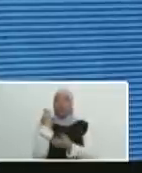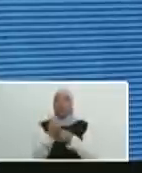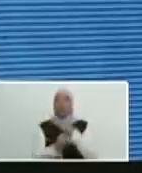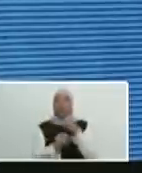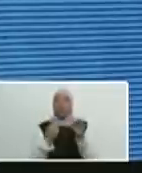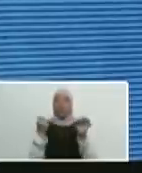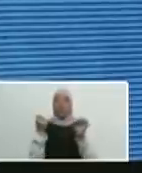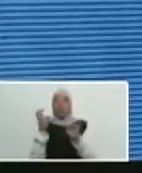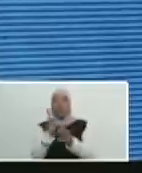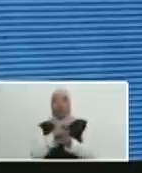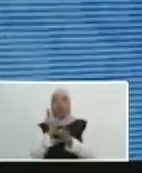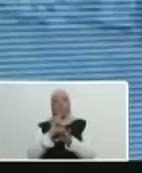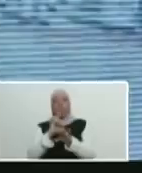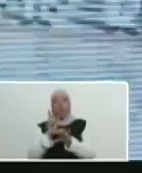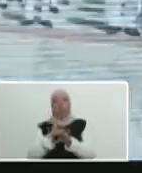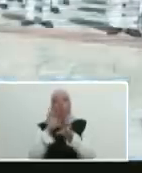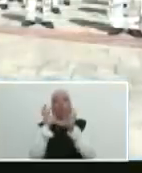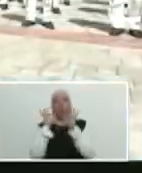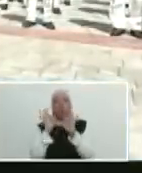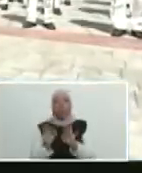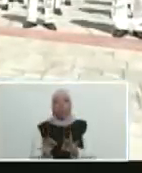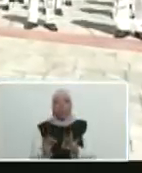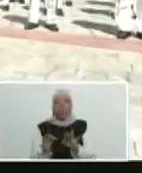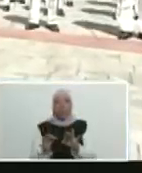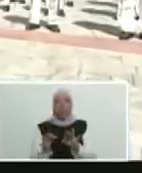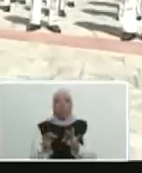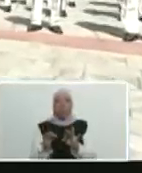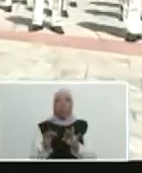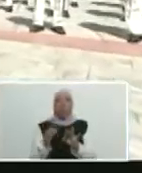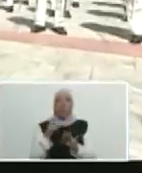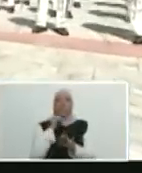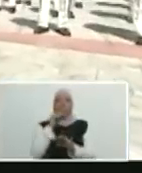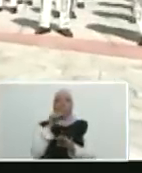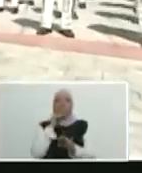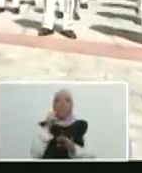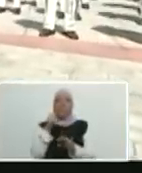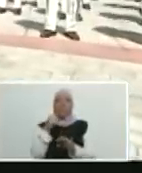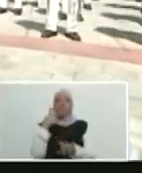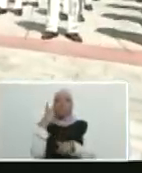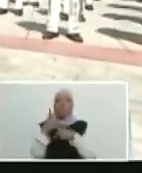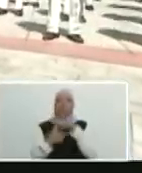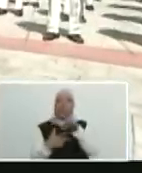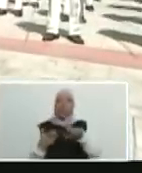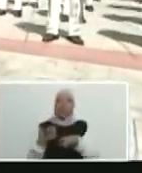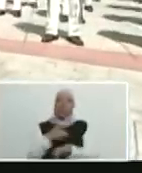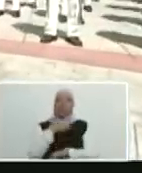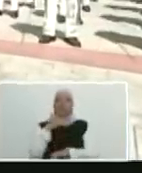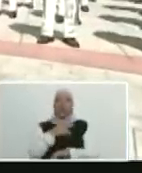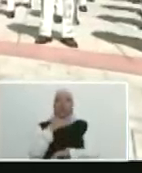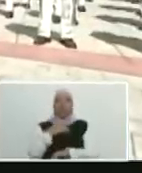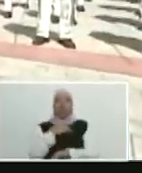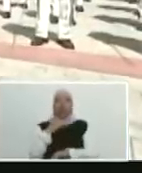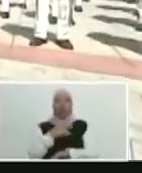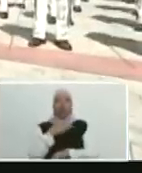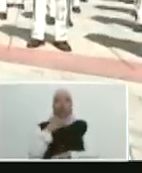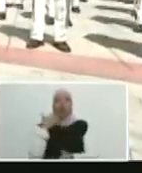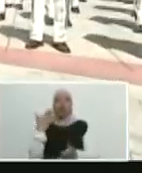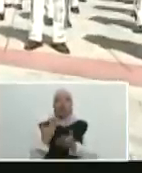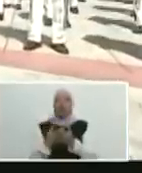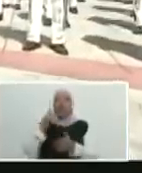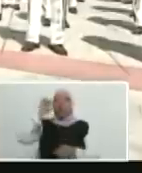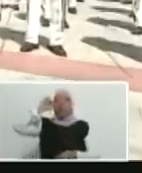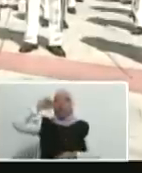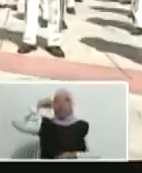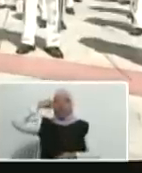maniobrar con rapidez y certeza para amalgamar el torbellino de sentimientos y gratos